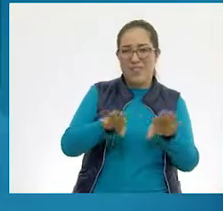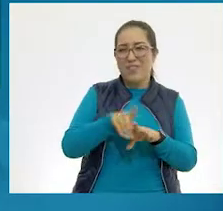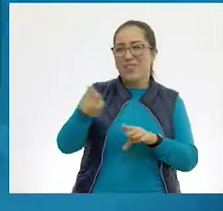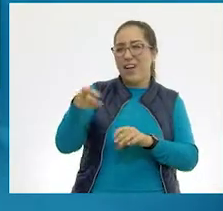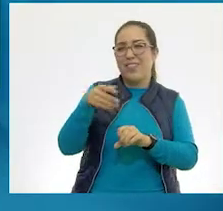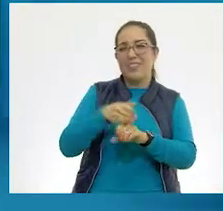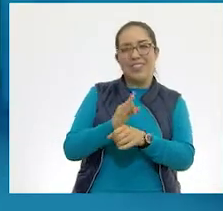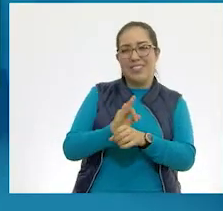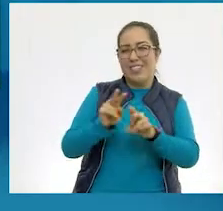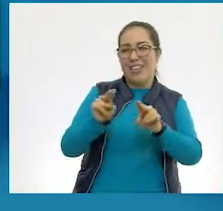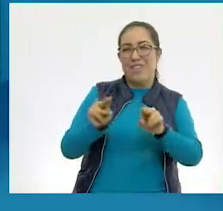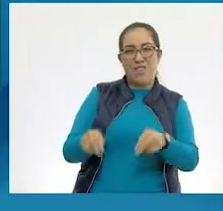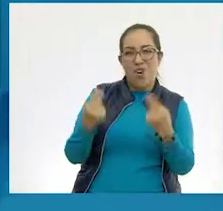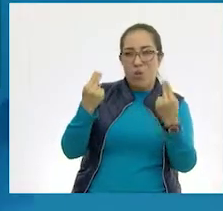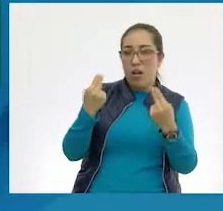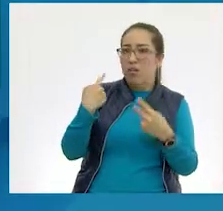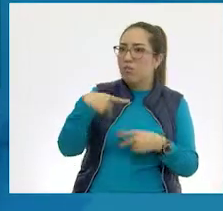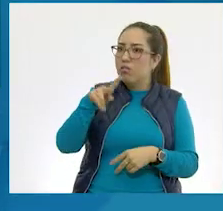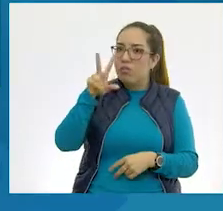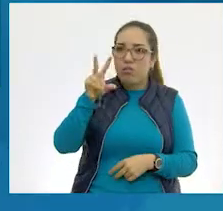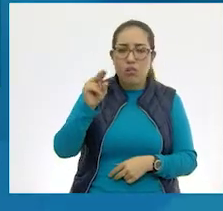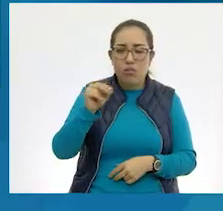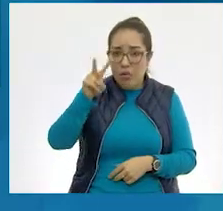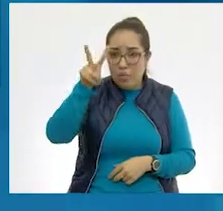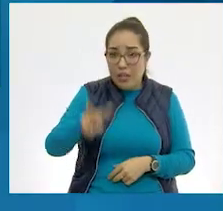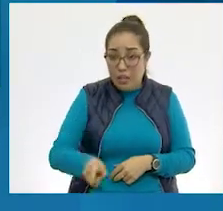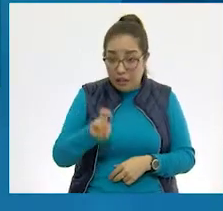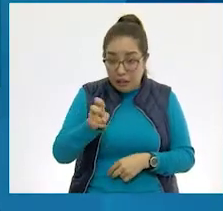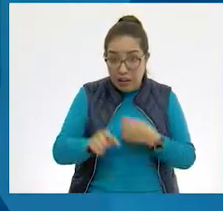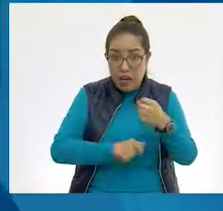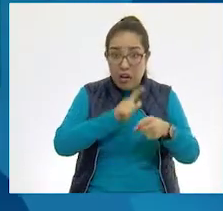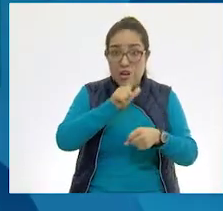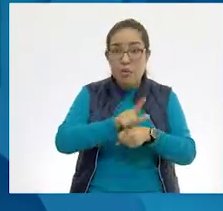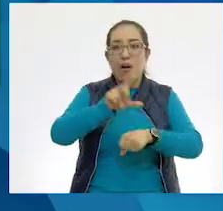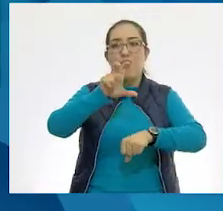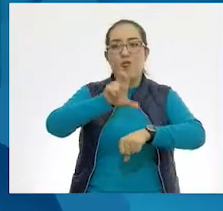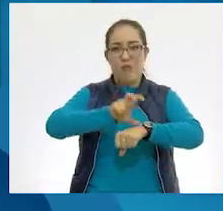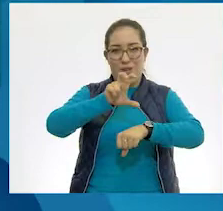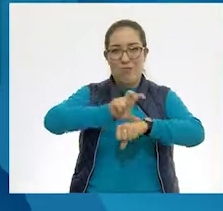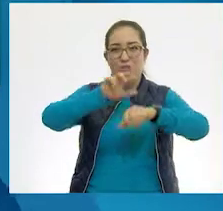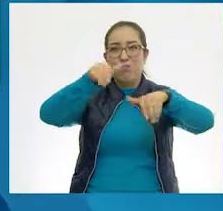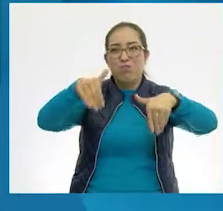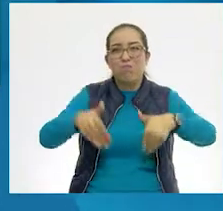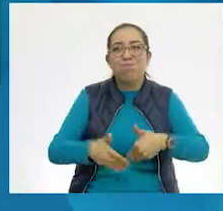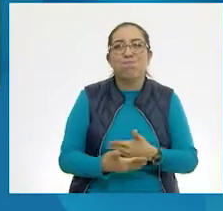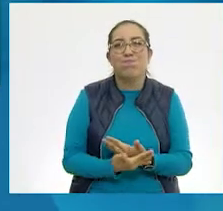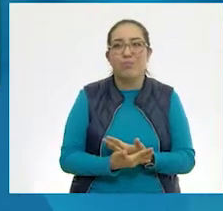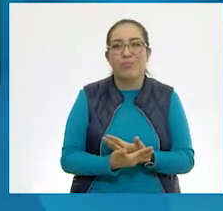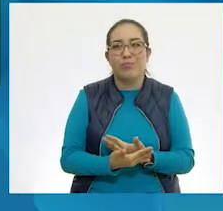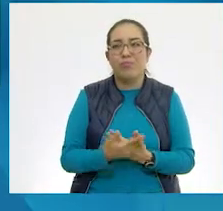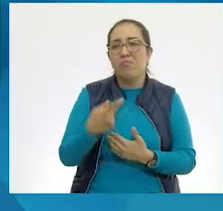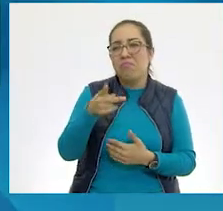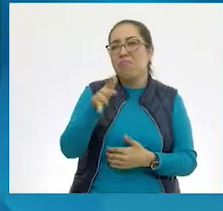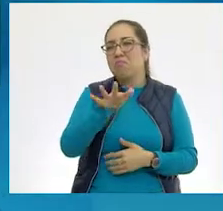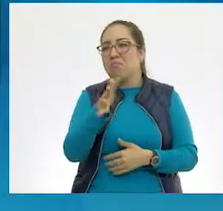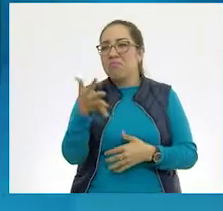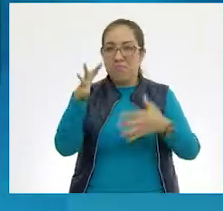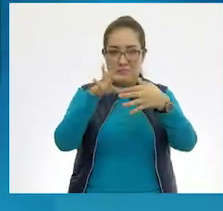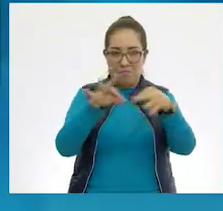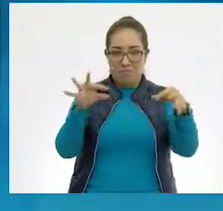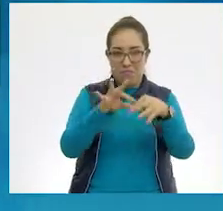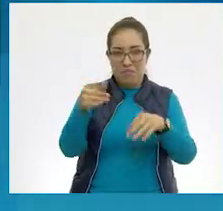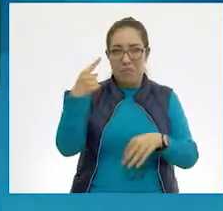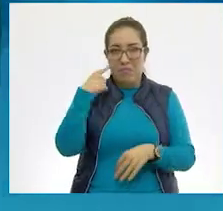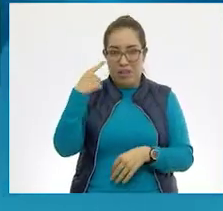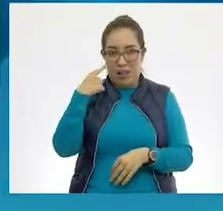pero no. Así son, mamíferos que ponen huevos. ¡Qué bárbaro! Y bueno, el caso es más o menos así. Después